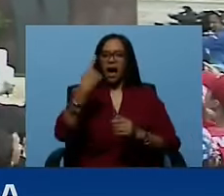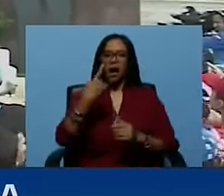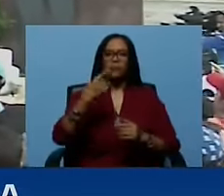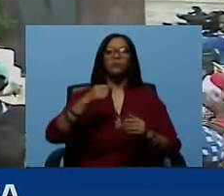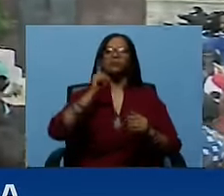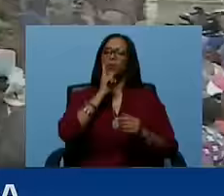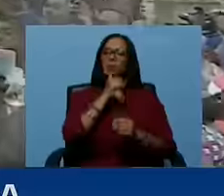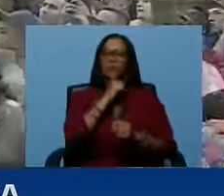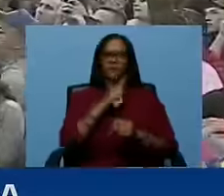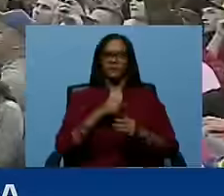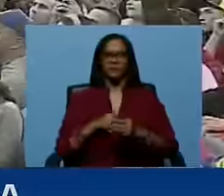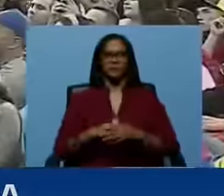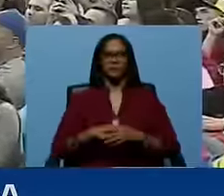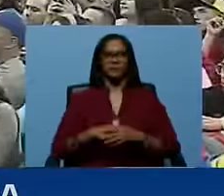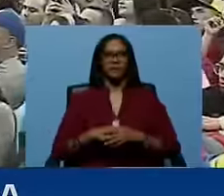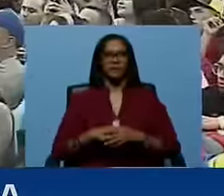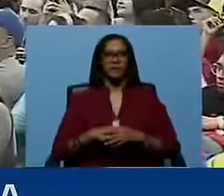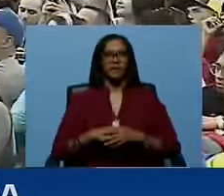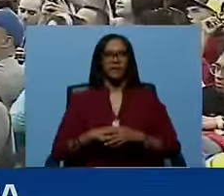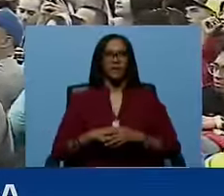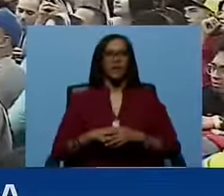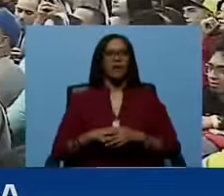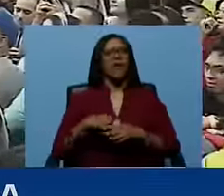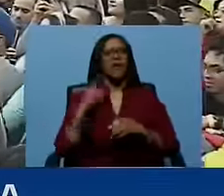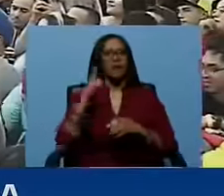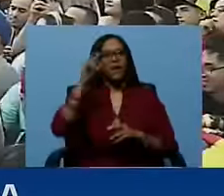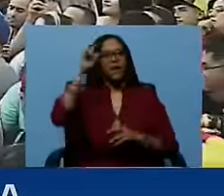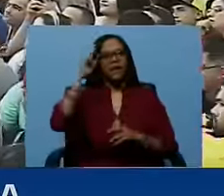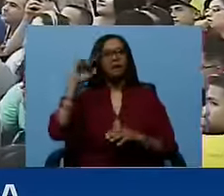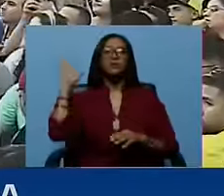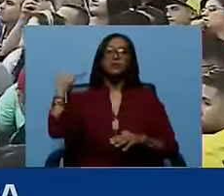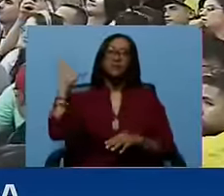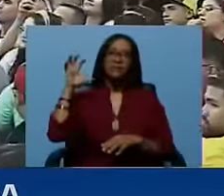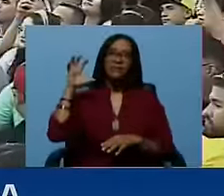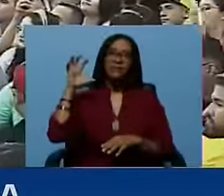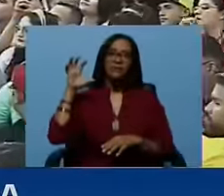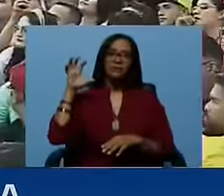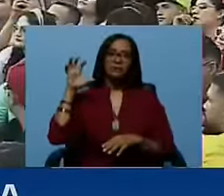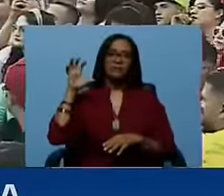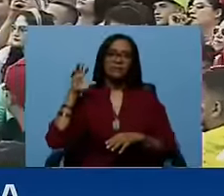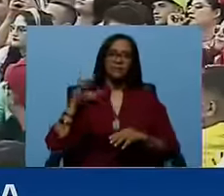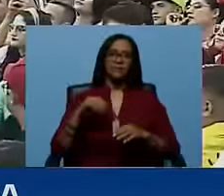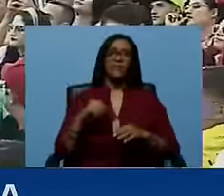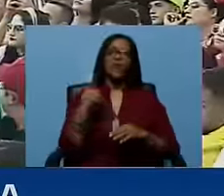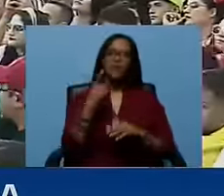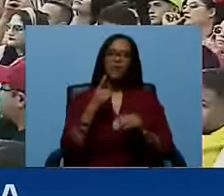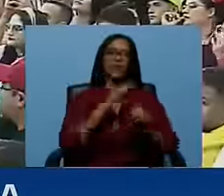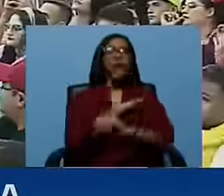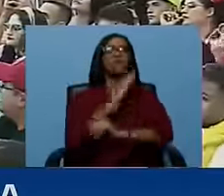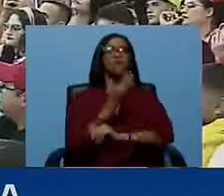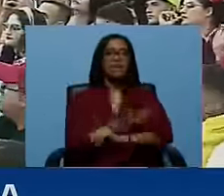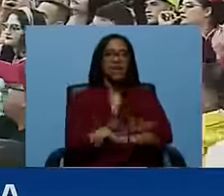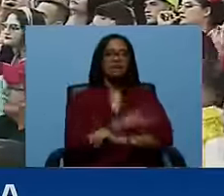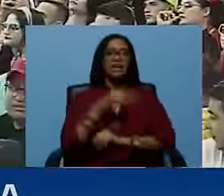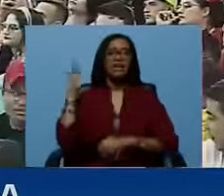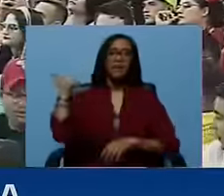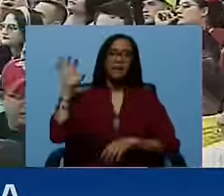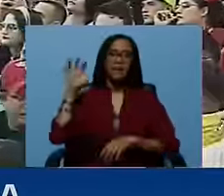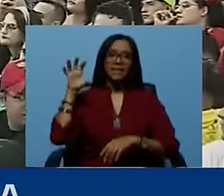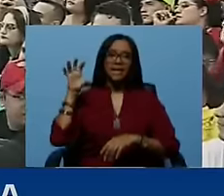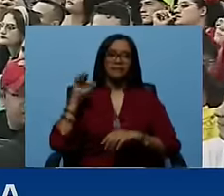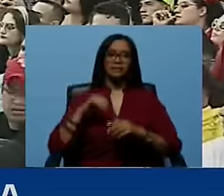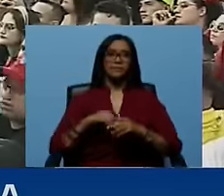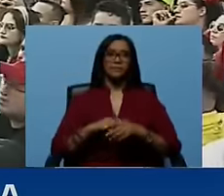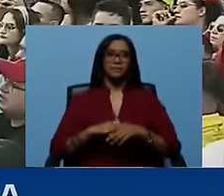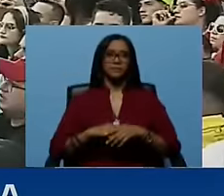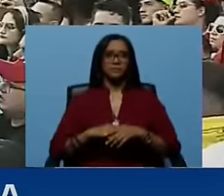Es una causa de patria. es una fuerza de patria.